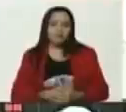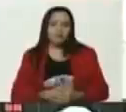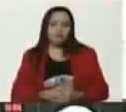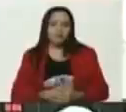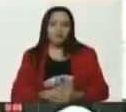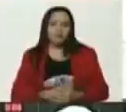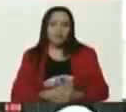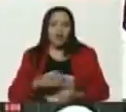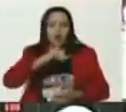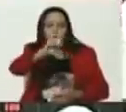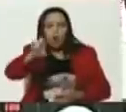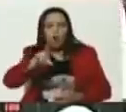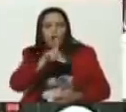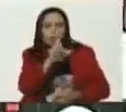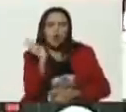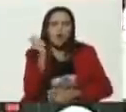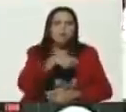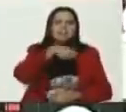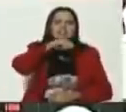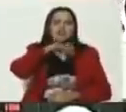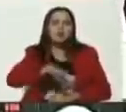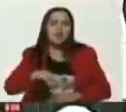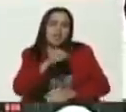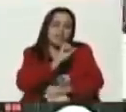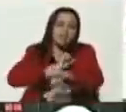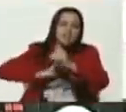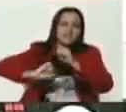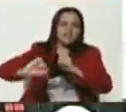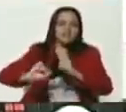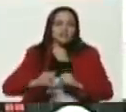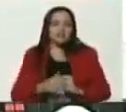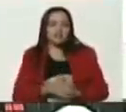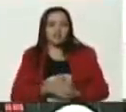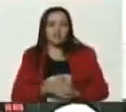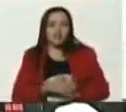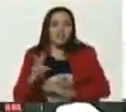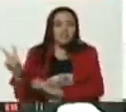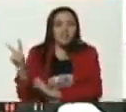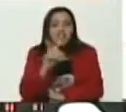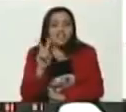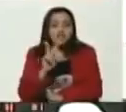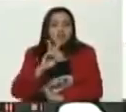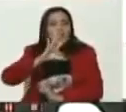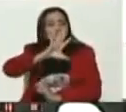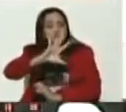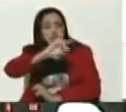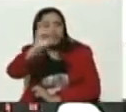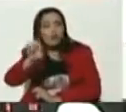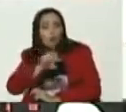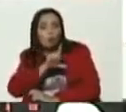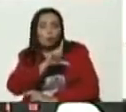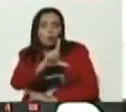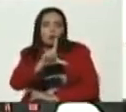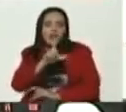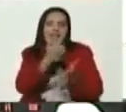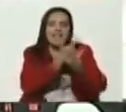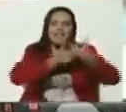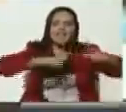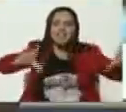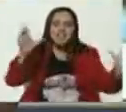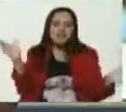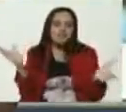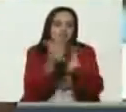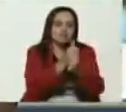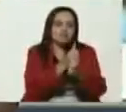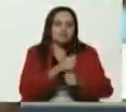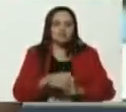Julio, mes de historias combativas. Venezuela, un 5 de julio, la libertad